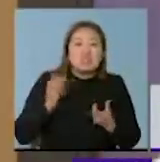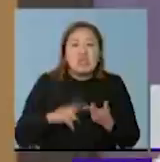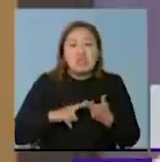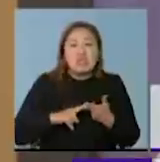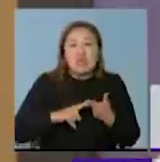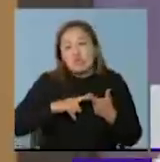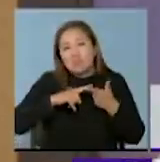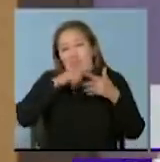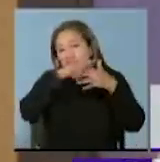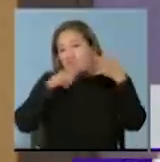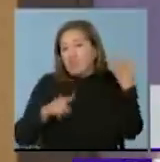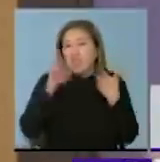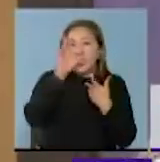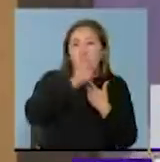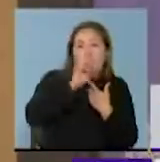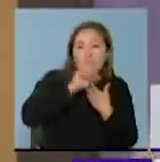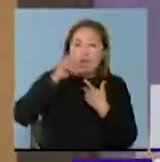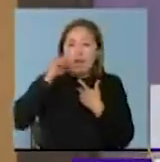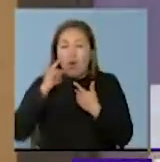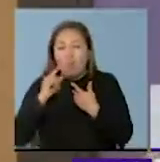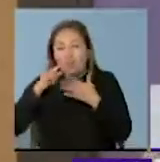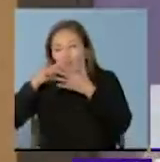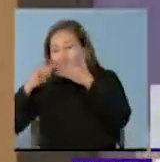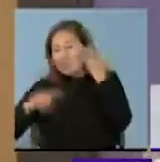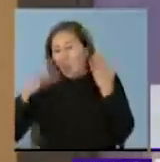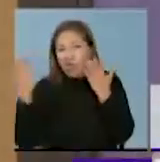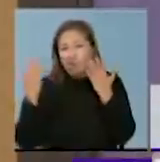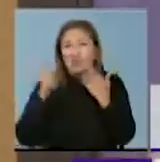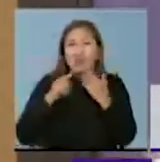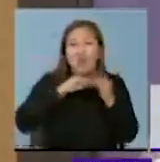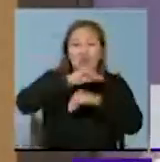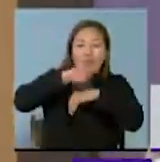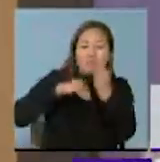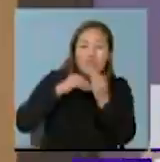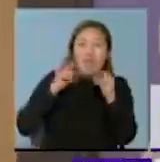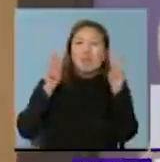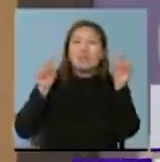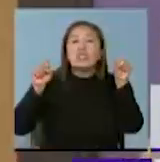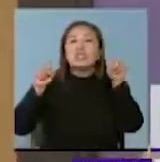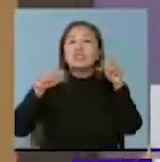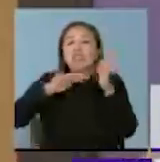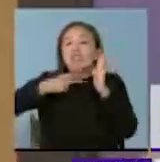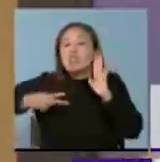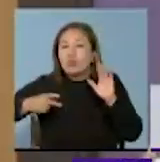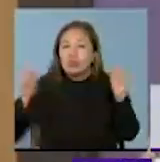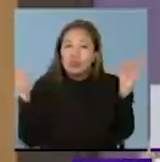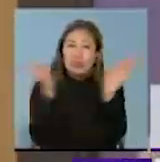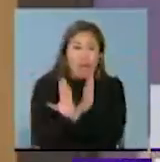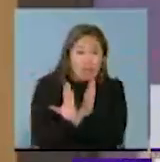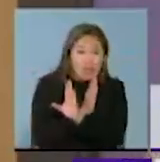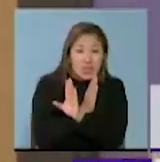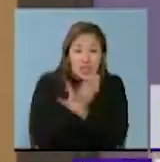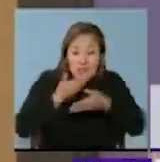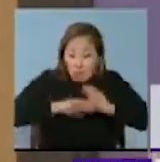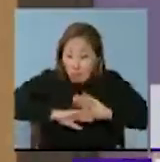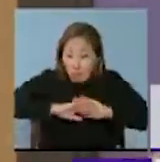que lo que pretenden es cambiarnos totalmente el concepto de familia, el concepto del inicio de la vida, poniendo